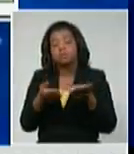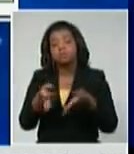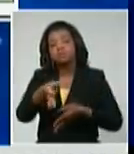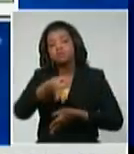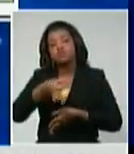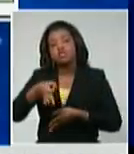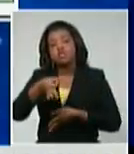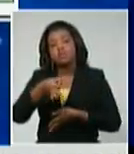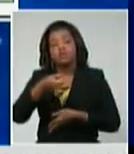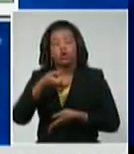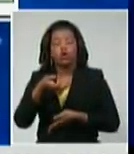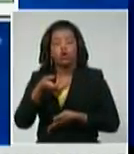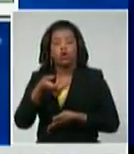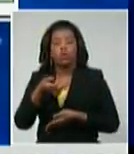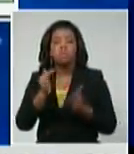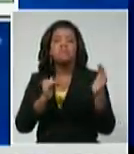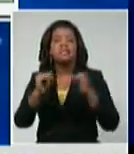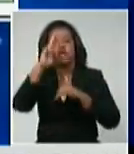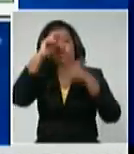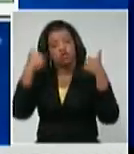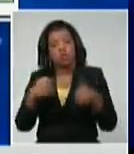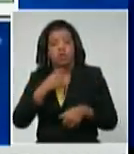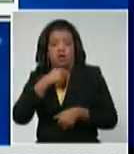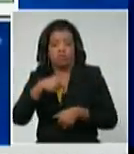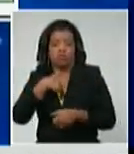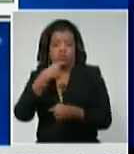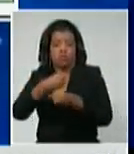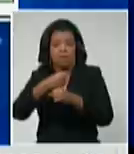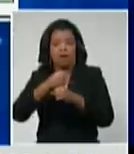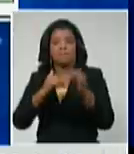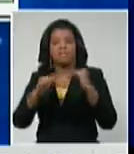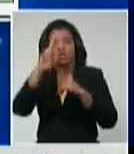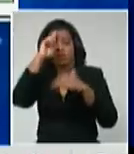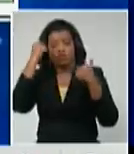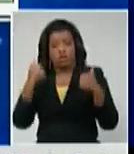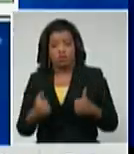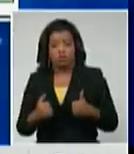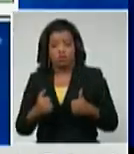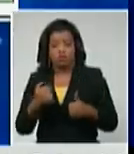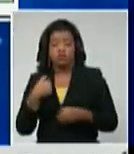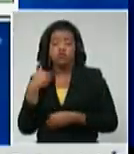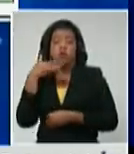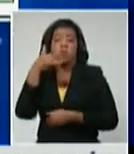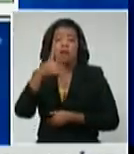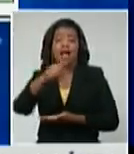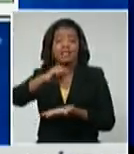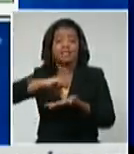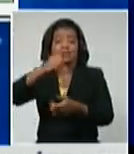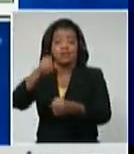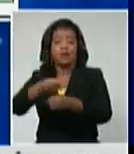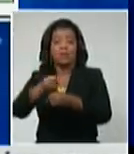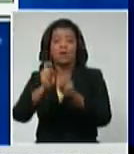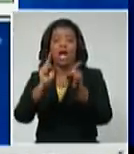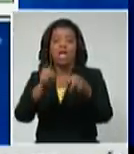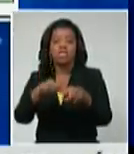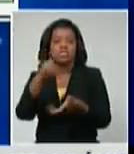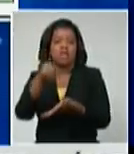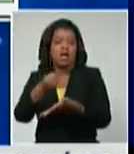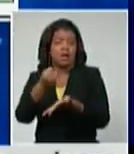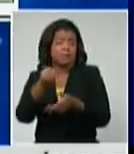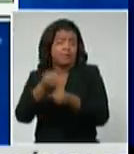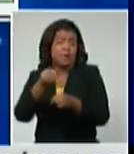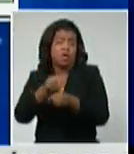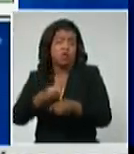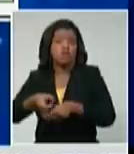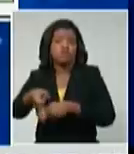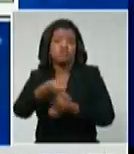en un lugar, en el Ministerio de Salud Pública, y del Ministerio de Salud Pública hay trabajadores de todos los municipios de La Habana, y eso